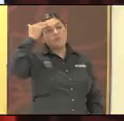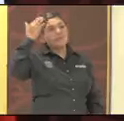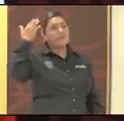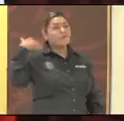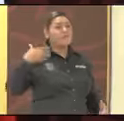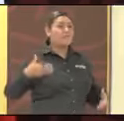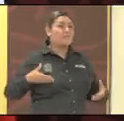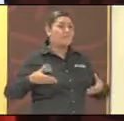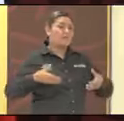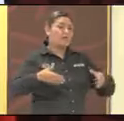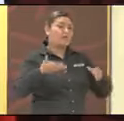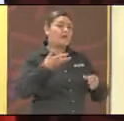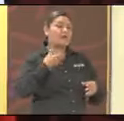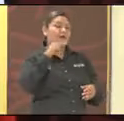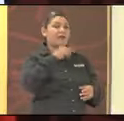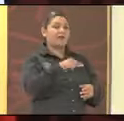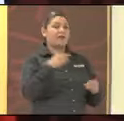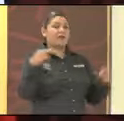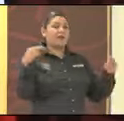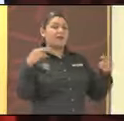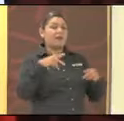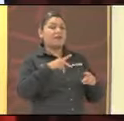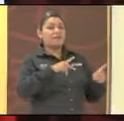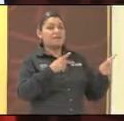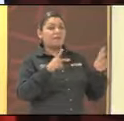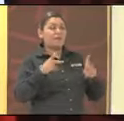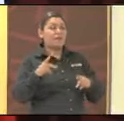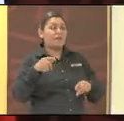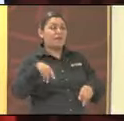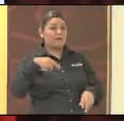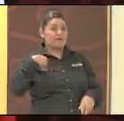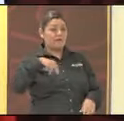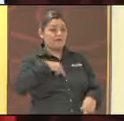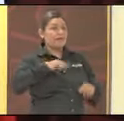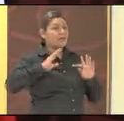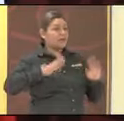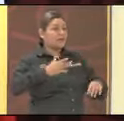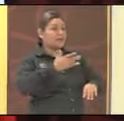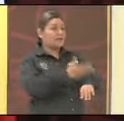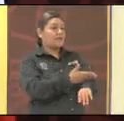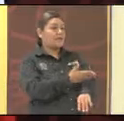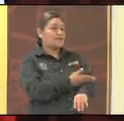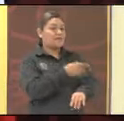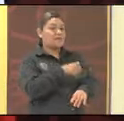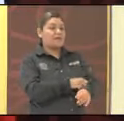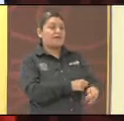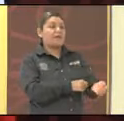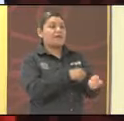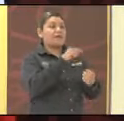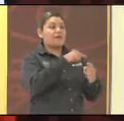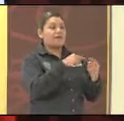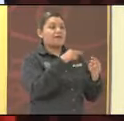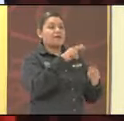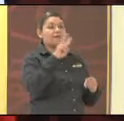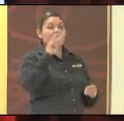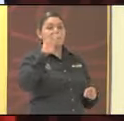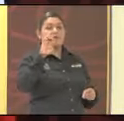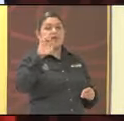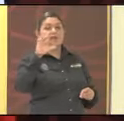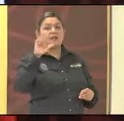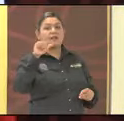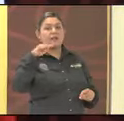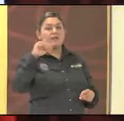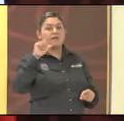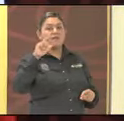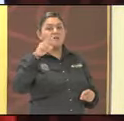urbano, ahí había acceso a la playa nuestra, que ya es Altamira, ¿sí? Y pues ahí con Belamar estamos planeando ahí con ellos a